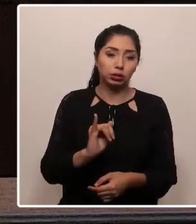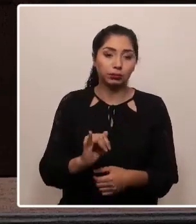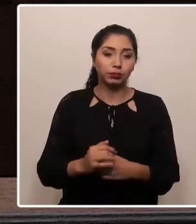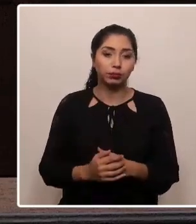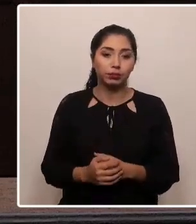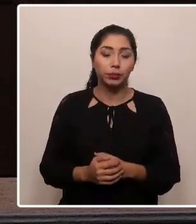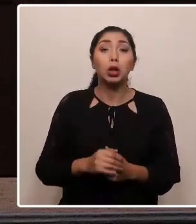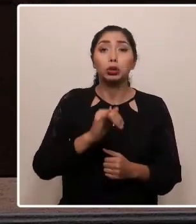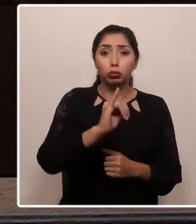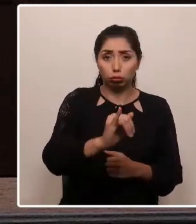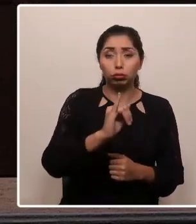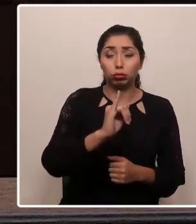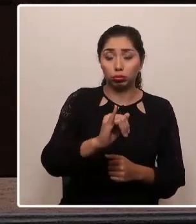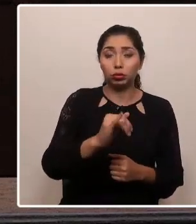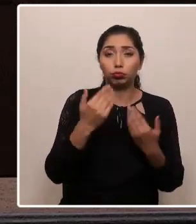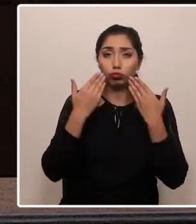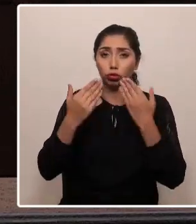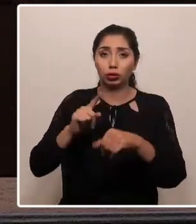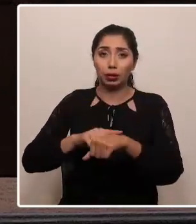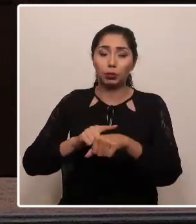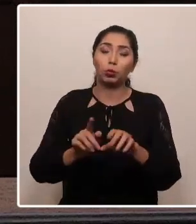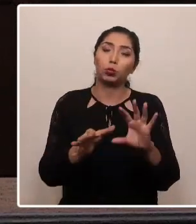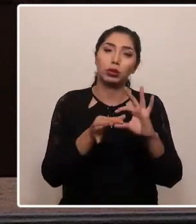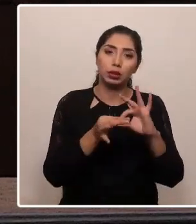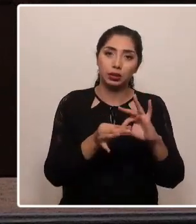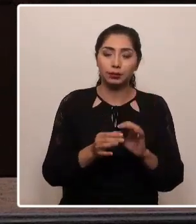Se los cedo gustosamente. Muy bien, gracias.